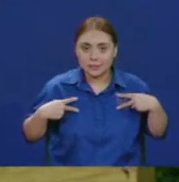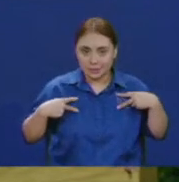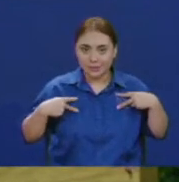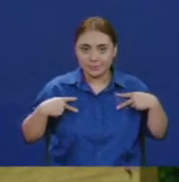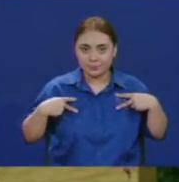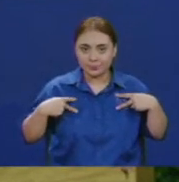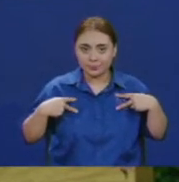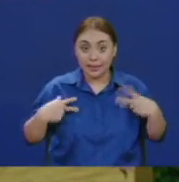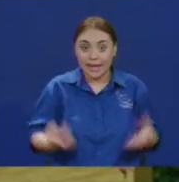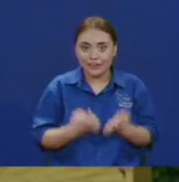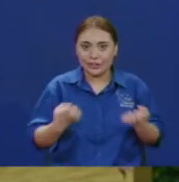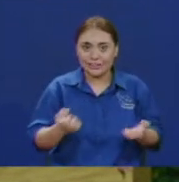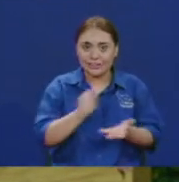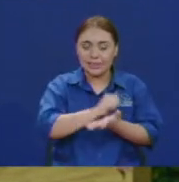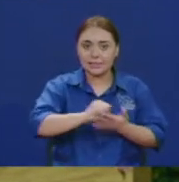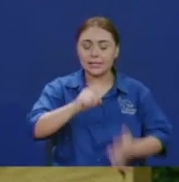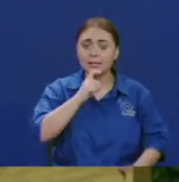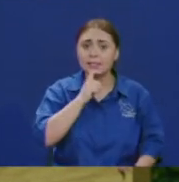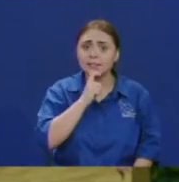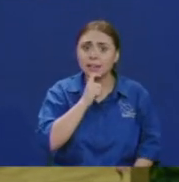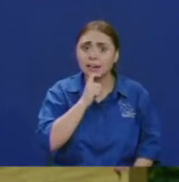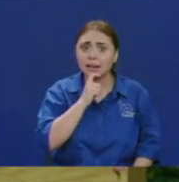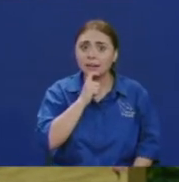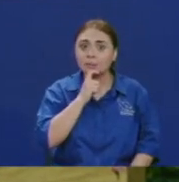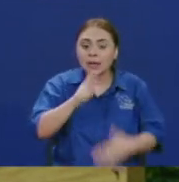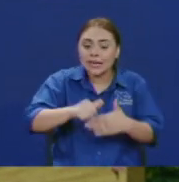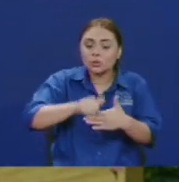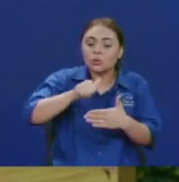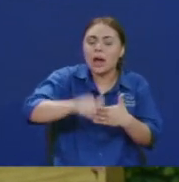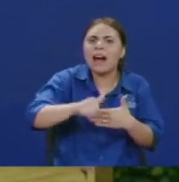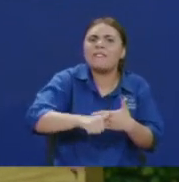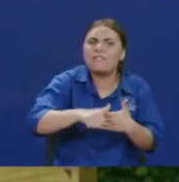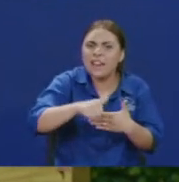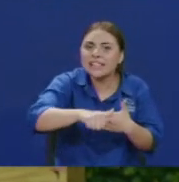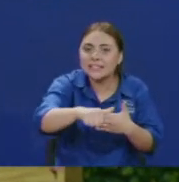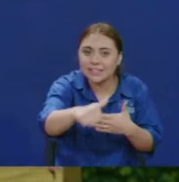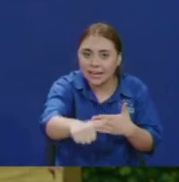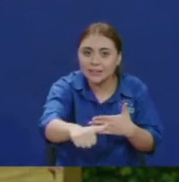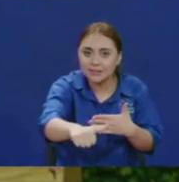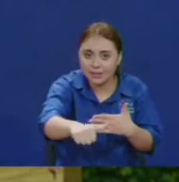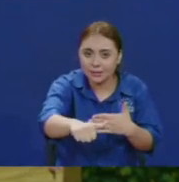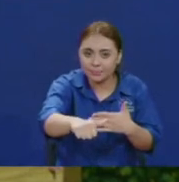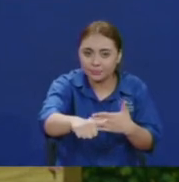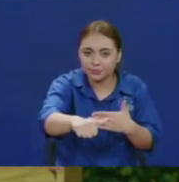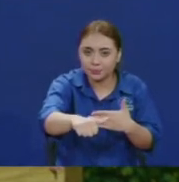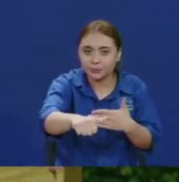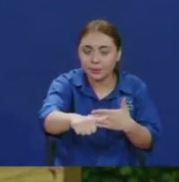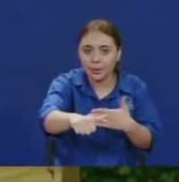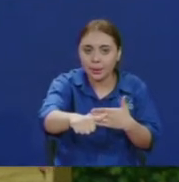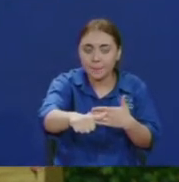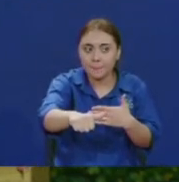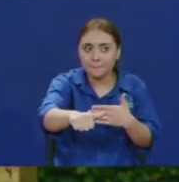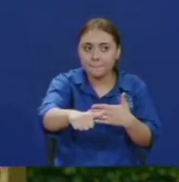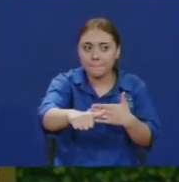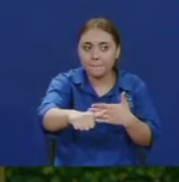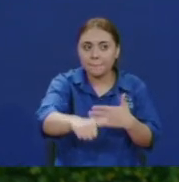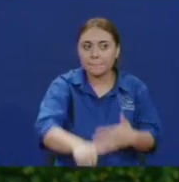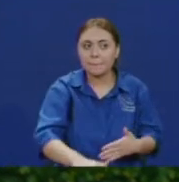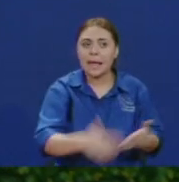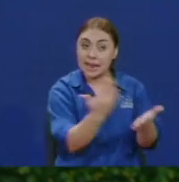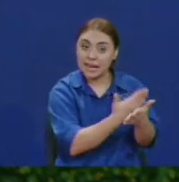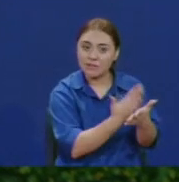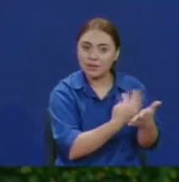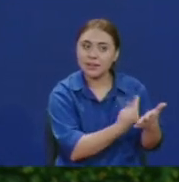Entonces, la Santa Cena es continuación del bautismo en agua. Y Romanos capítulo 6 dice que el que